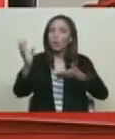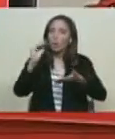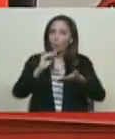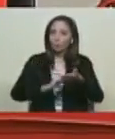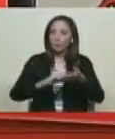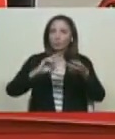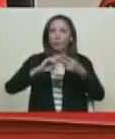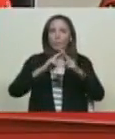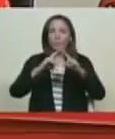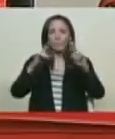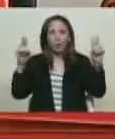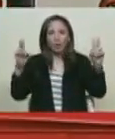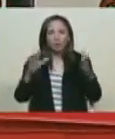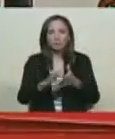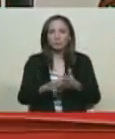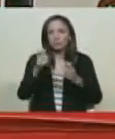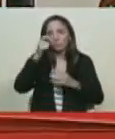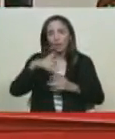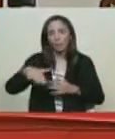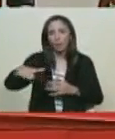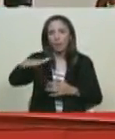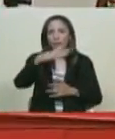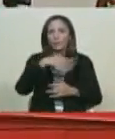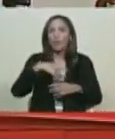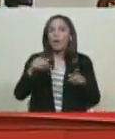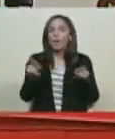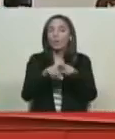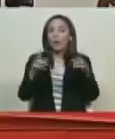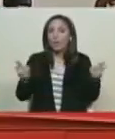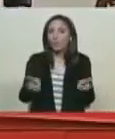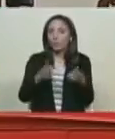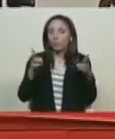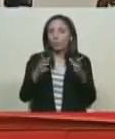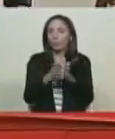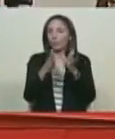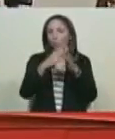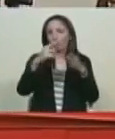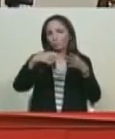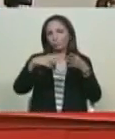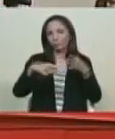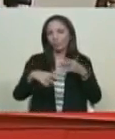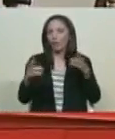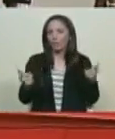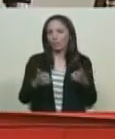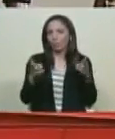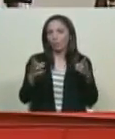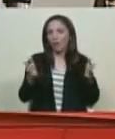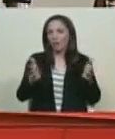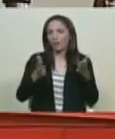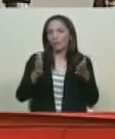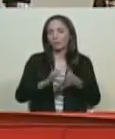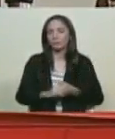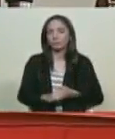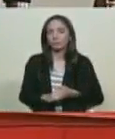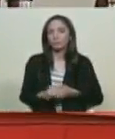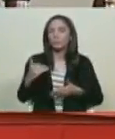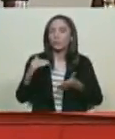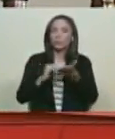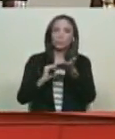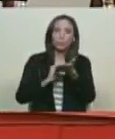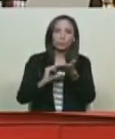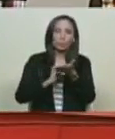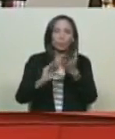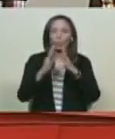nuestro pueblo y asegurando un ciclo de victorias políticas ya mencionadas. Ha enfrentado con valentía